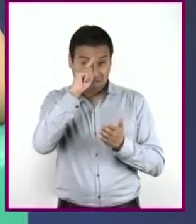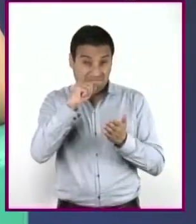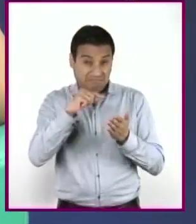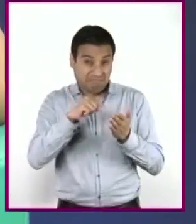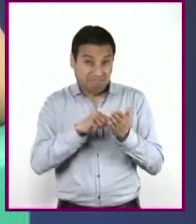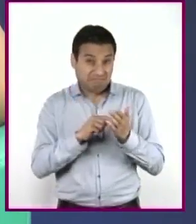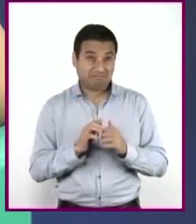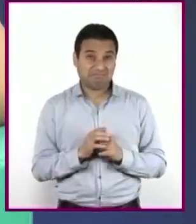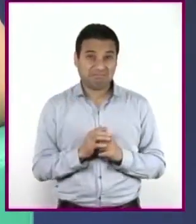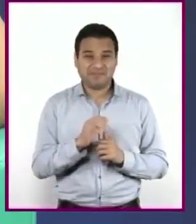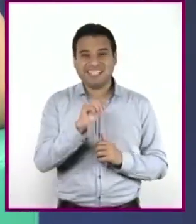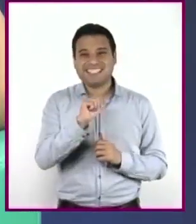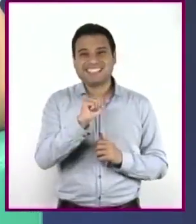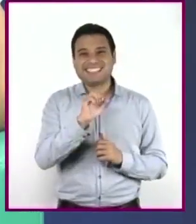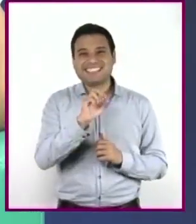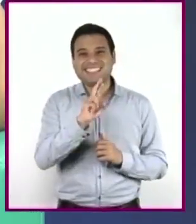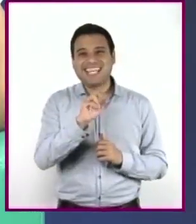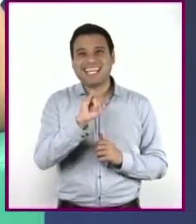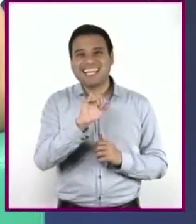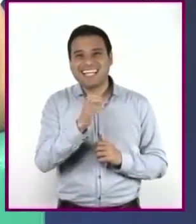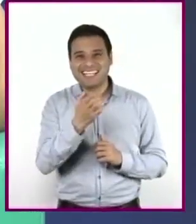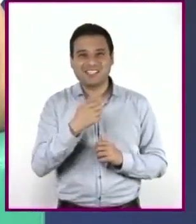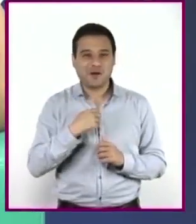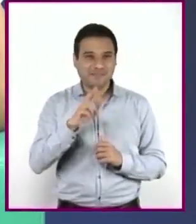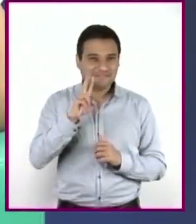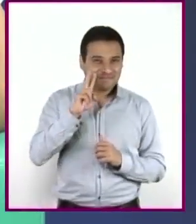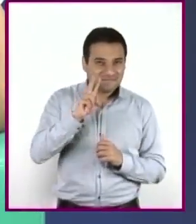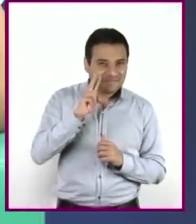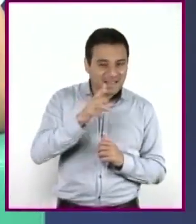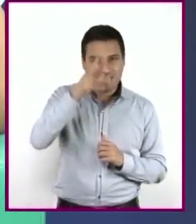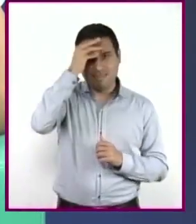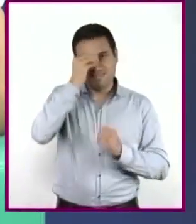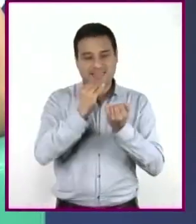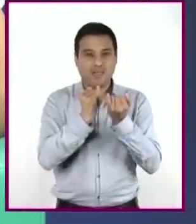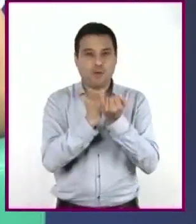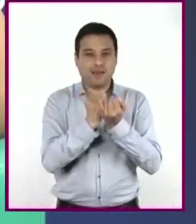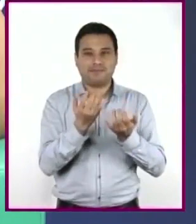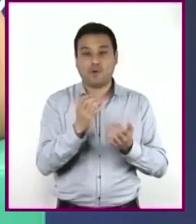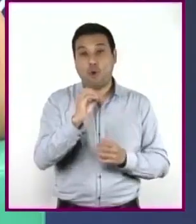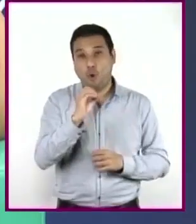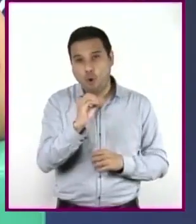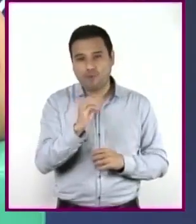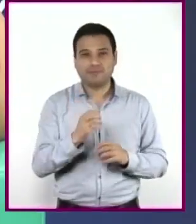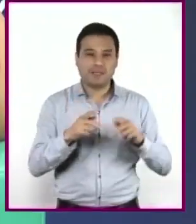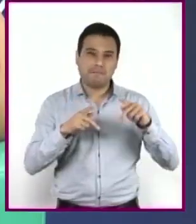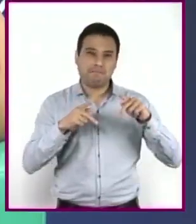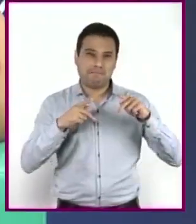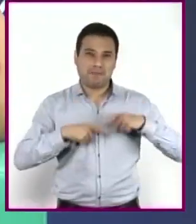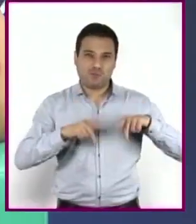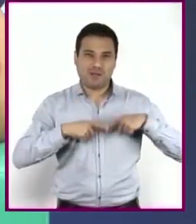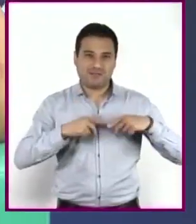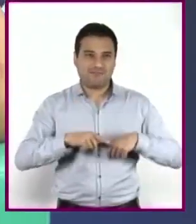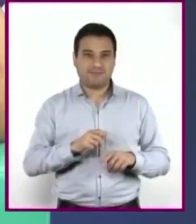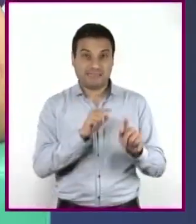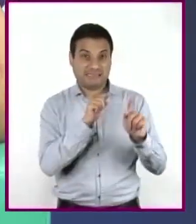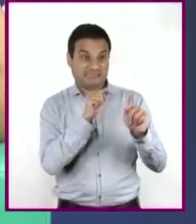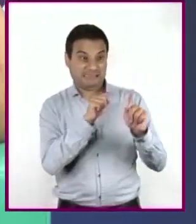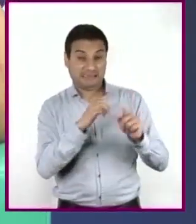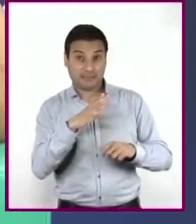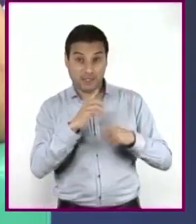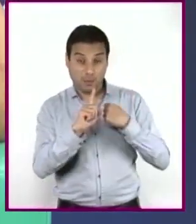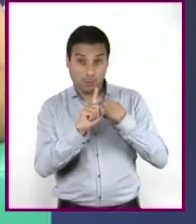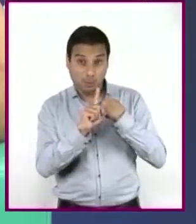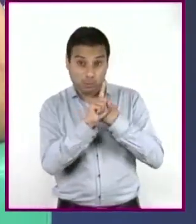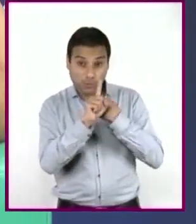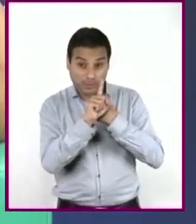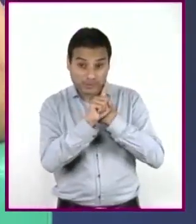que el ver series como Grey's Anatomy o pues sí, conocer a personas que